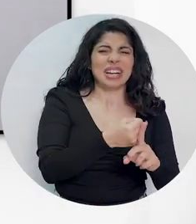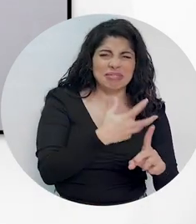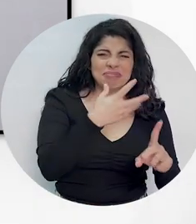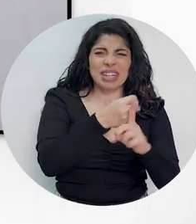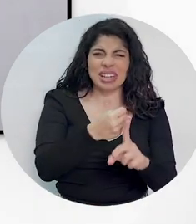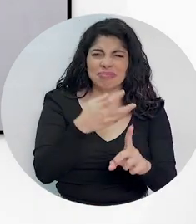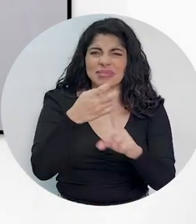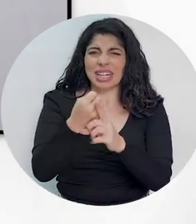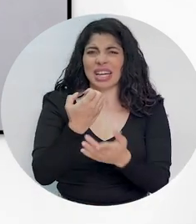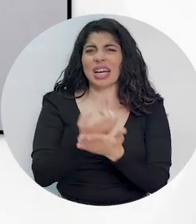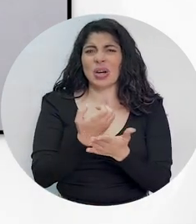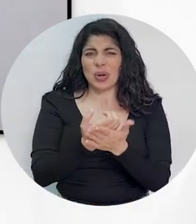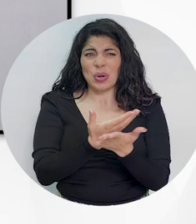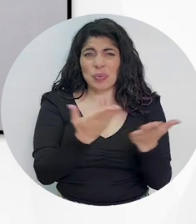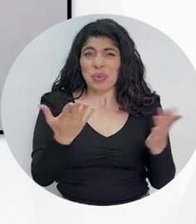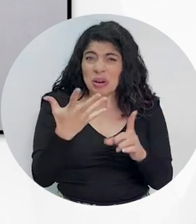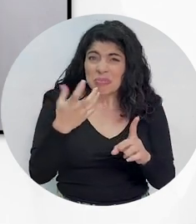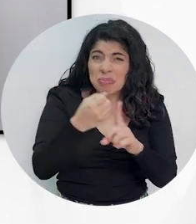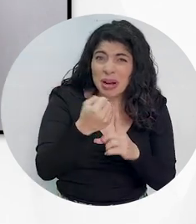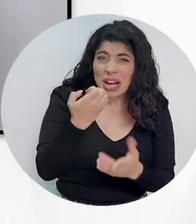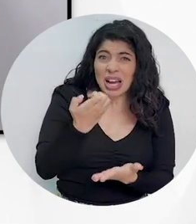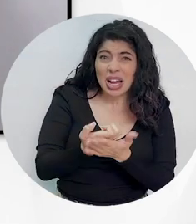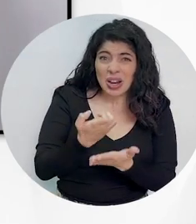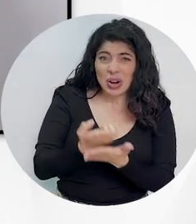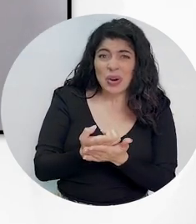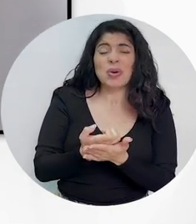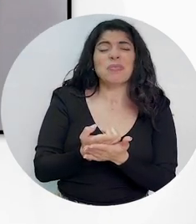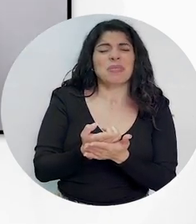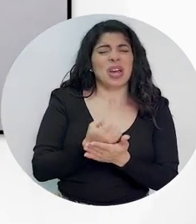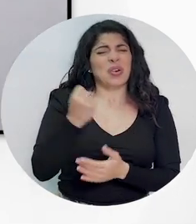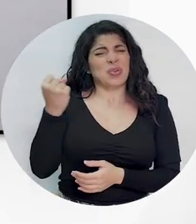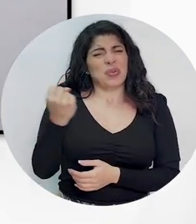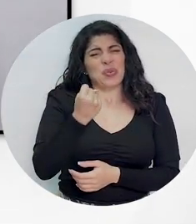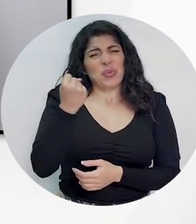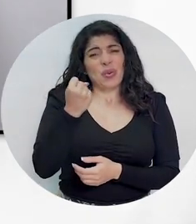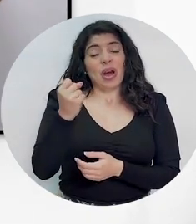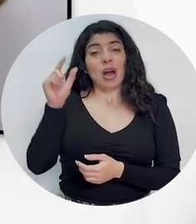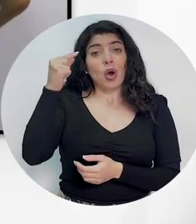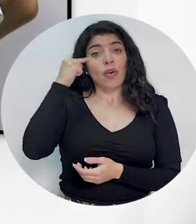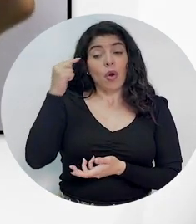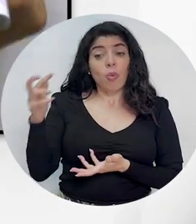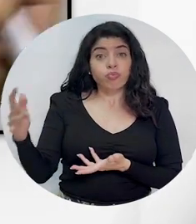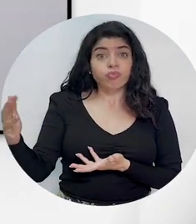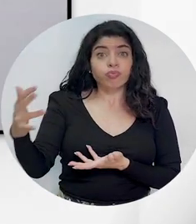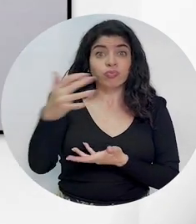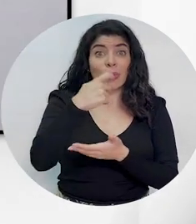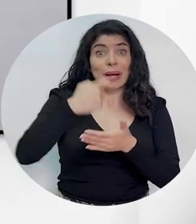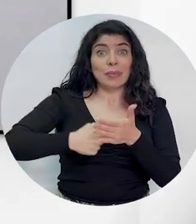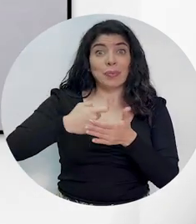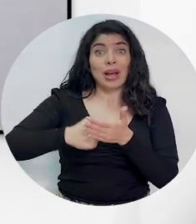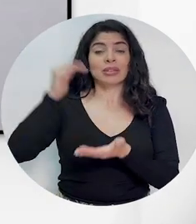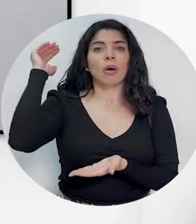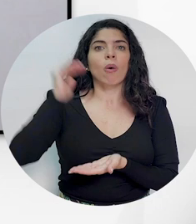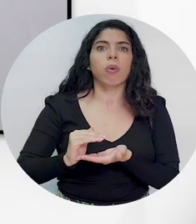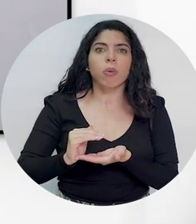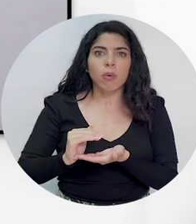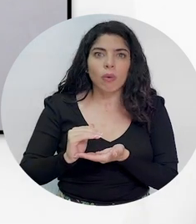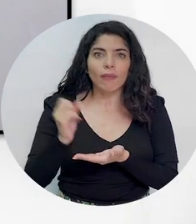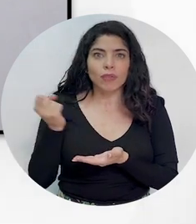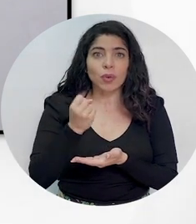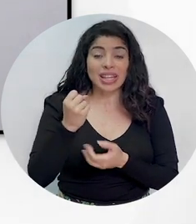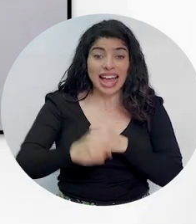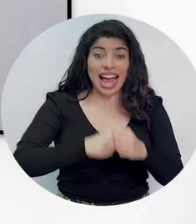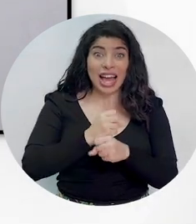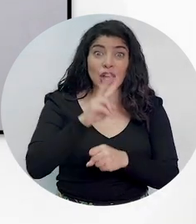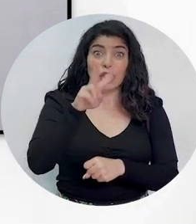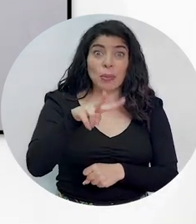importantes sectores de la economía. Ese golpe en la economía provocó una disminución muy fuerte en los ingresos del Estado a través de impuestos.